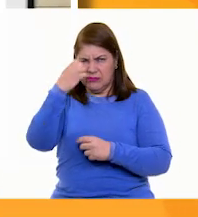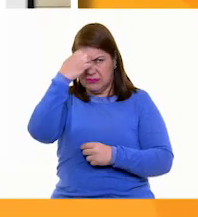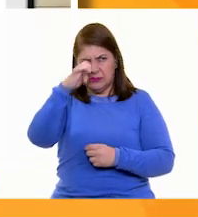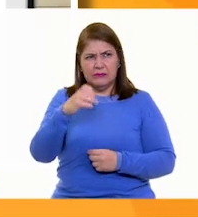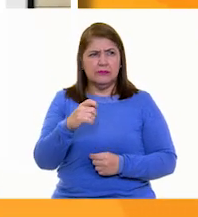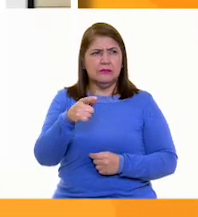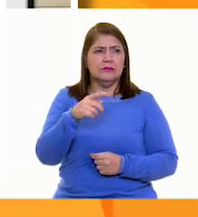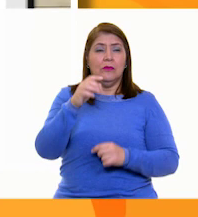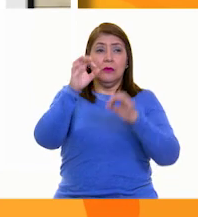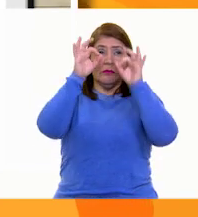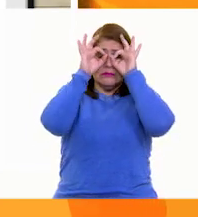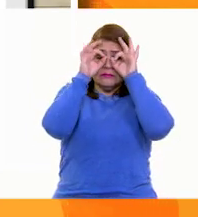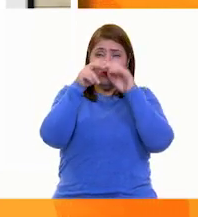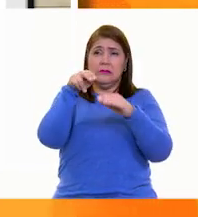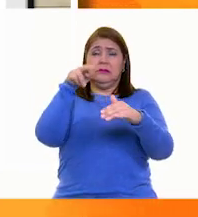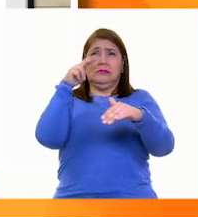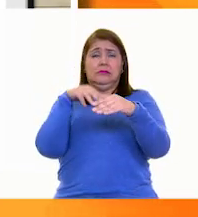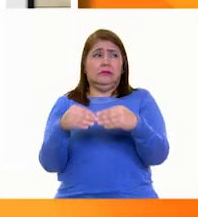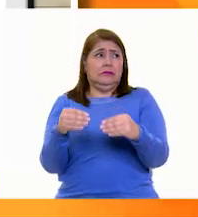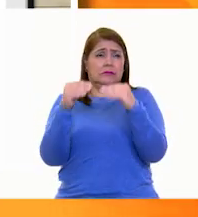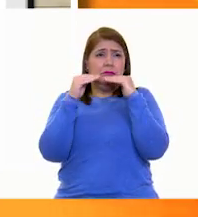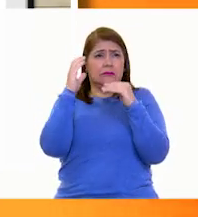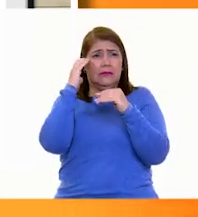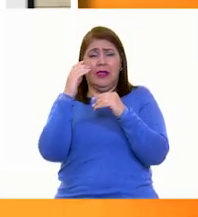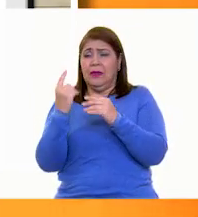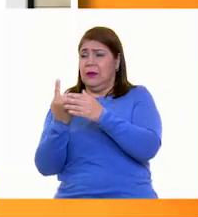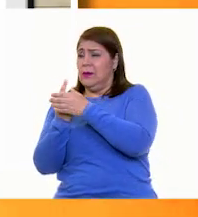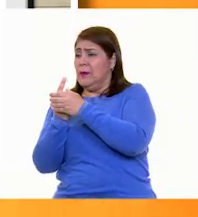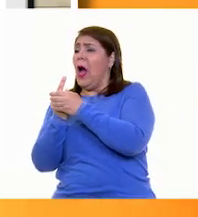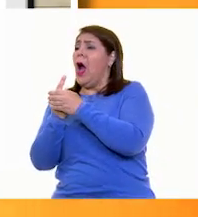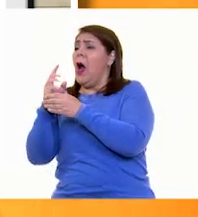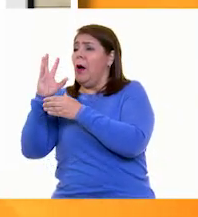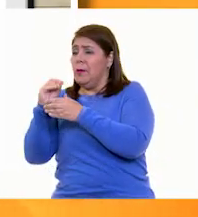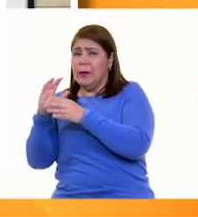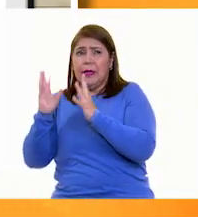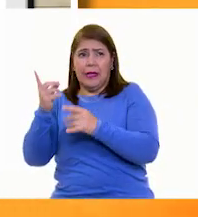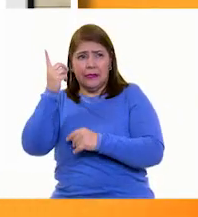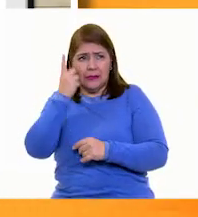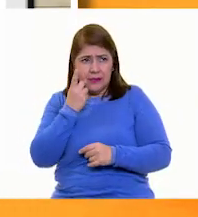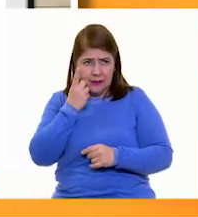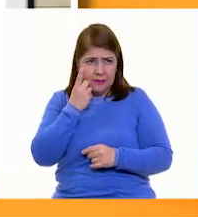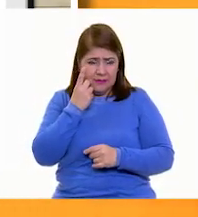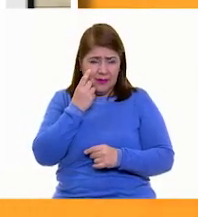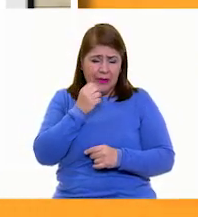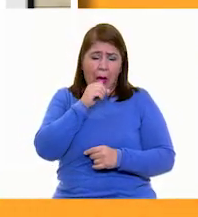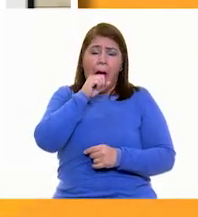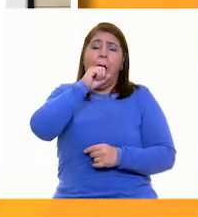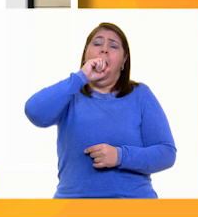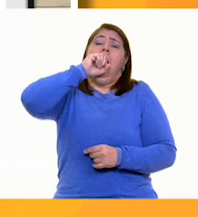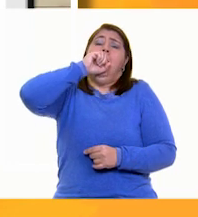cama. Es hora de apagar la vela y de dormir, dijo bostezando.